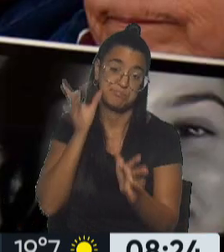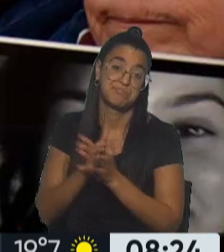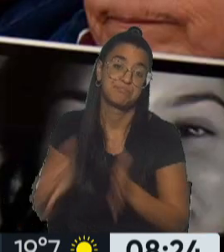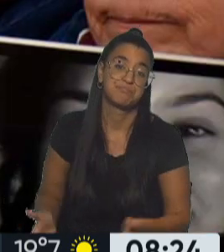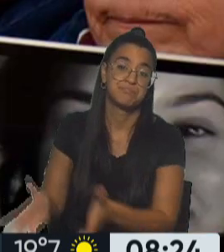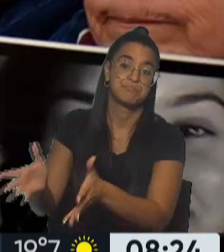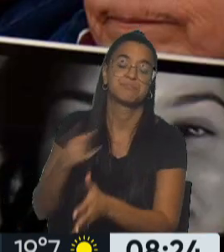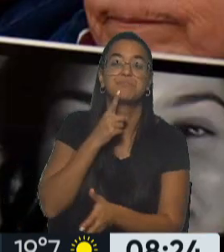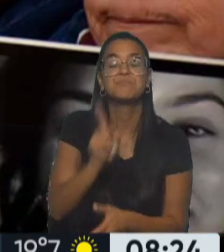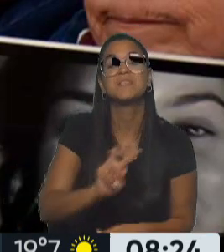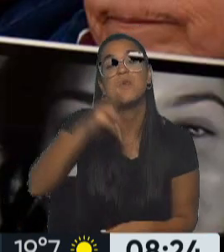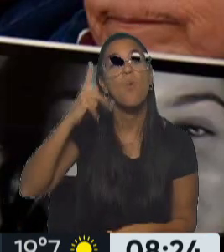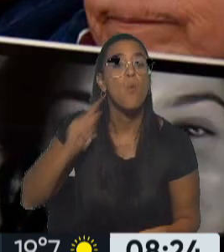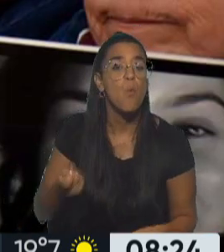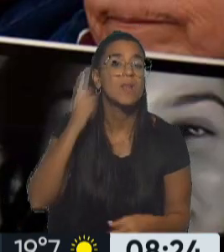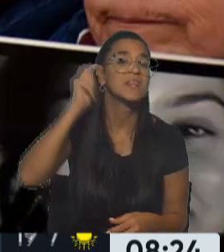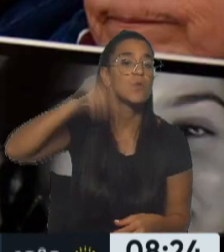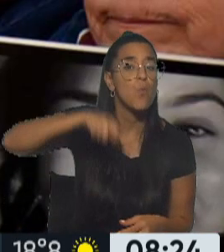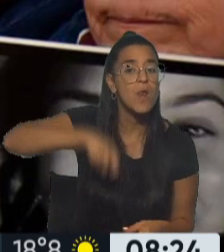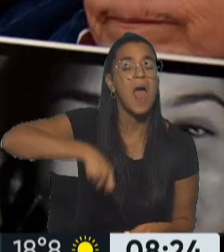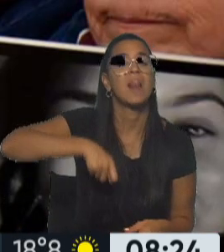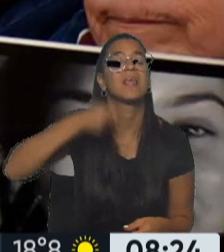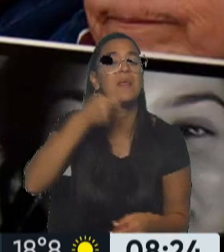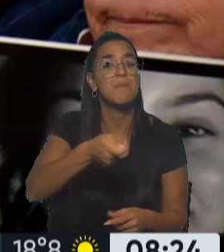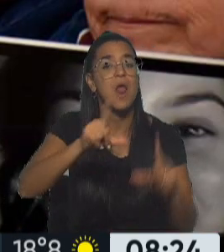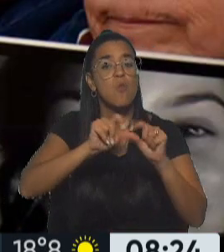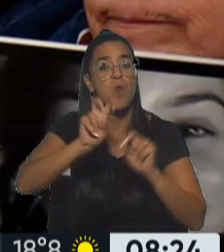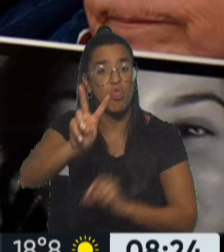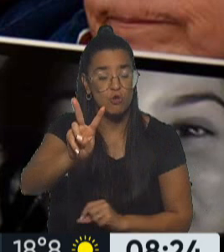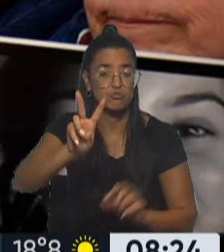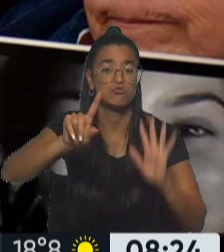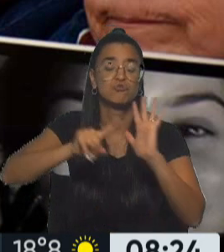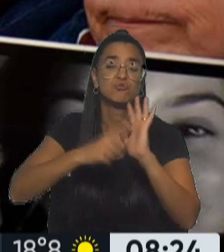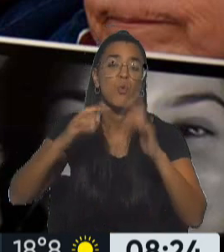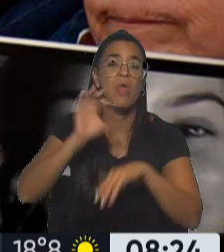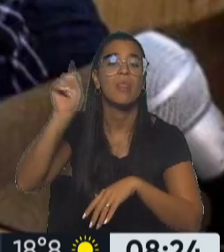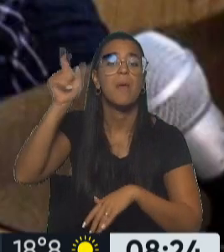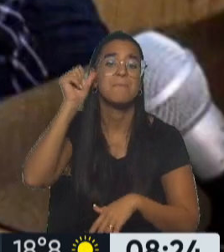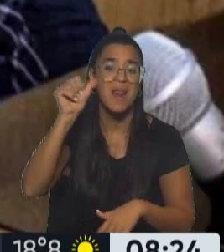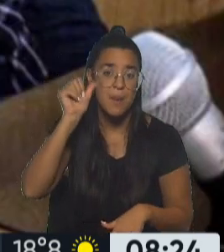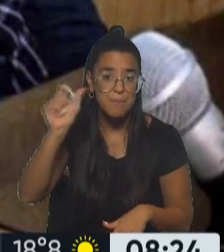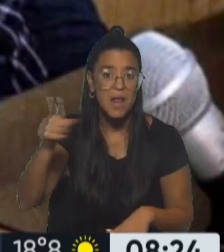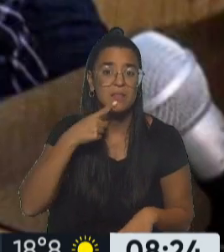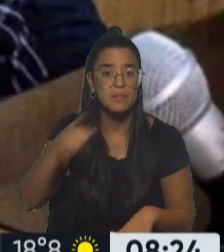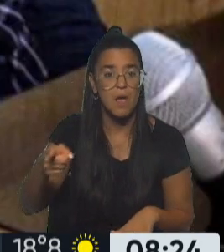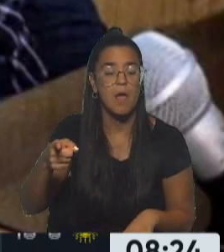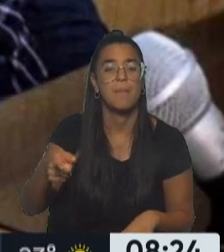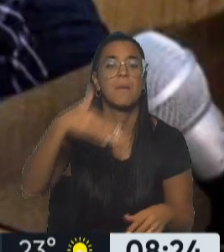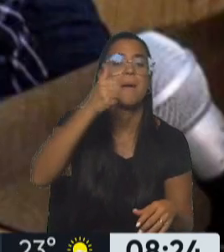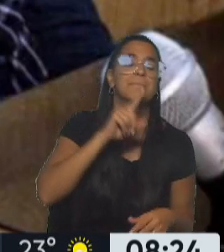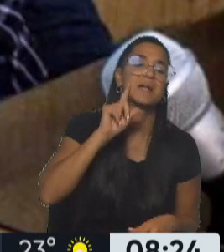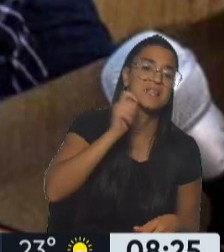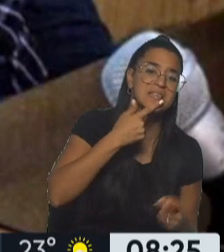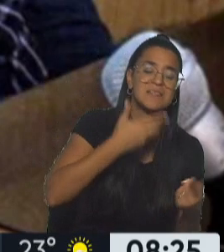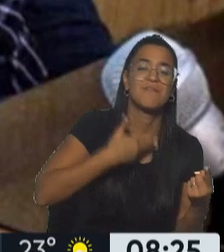cargo de este segundo juicio estará el tribunal en lo criminal número 2 de la ciudad de Mar del Plata. Estará juzgando a Matías